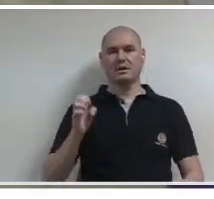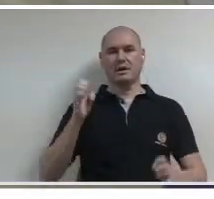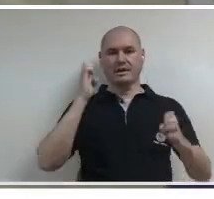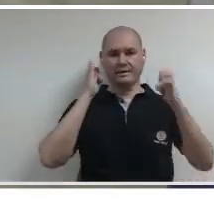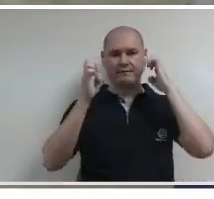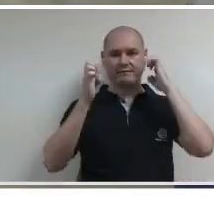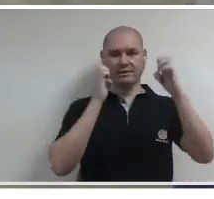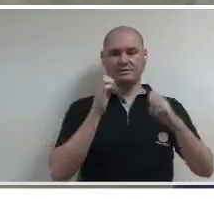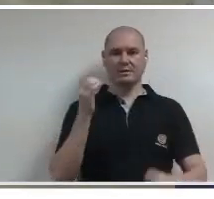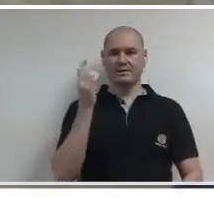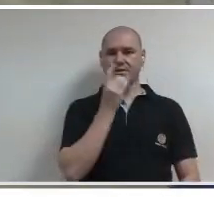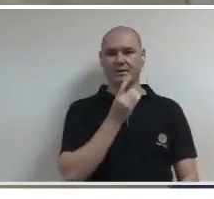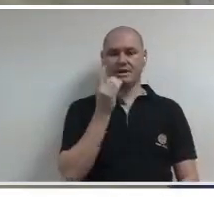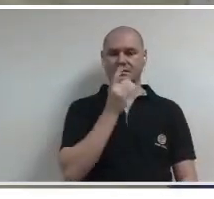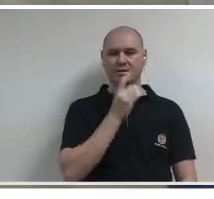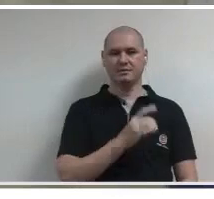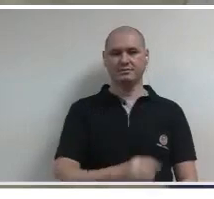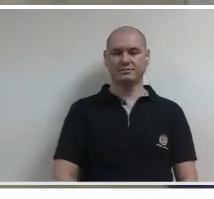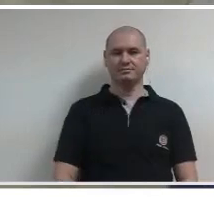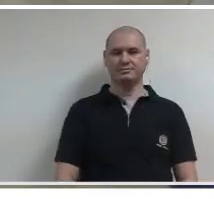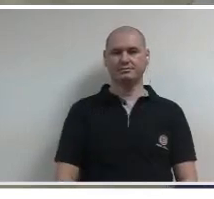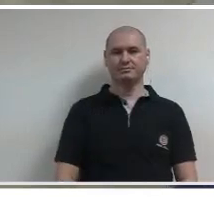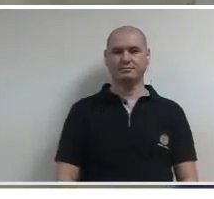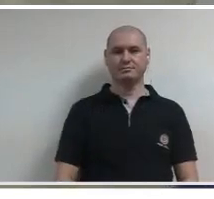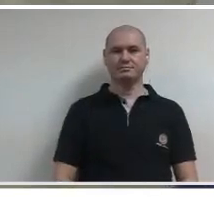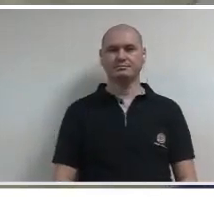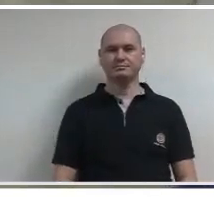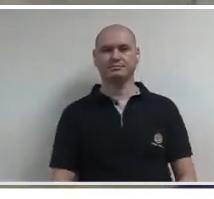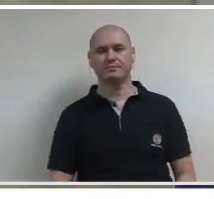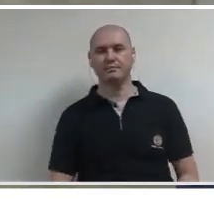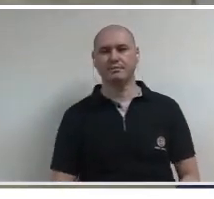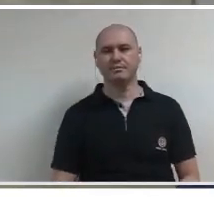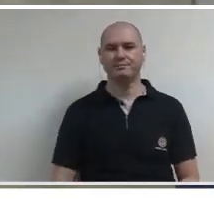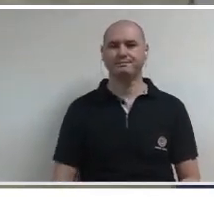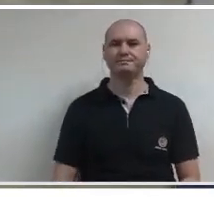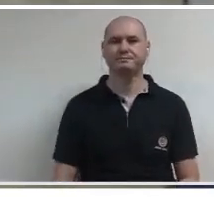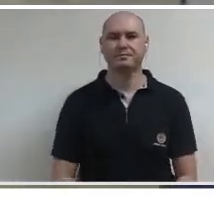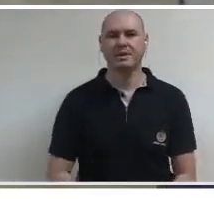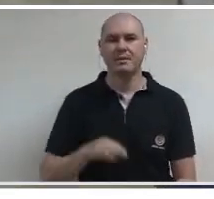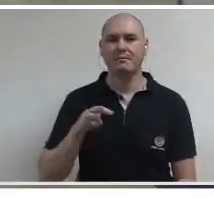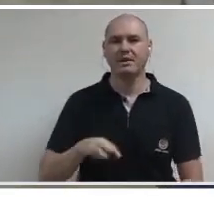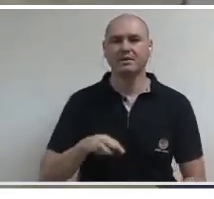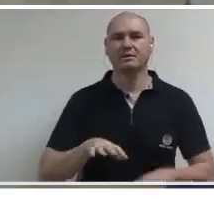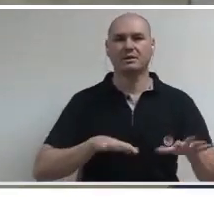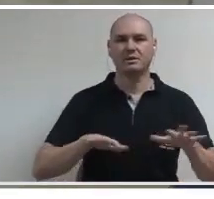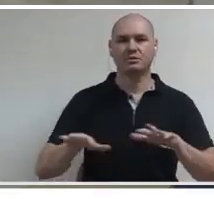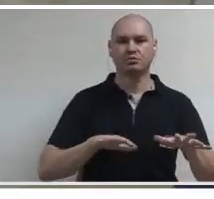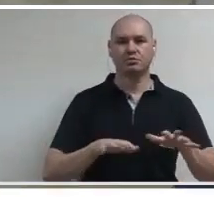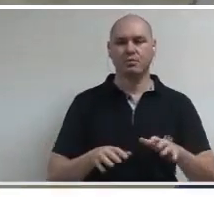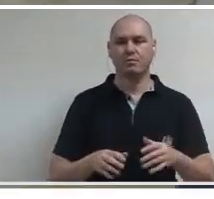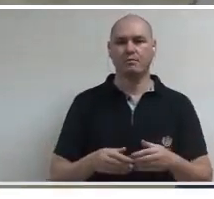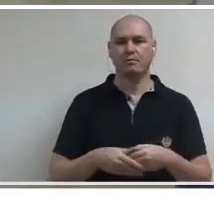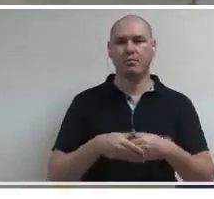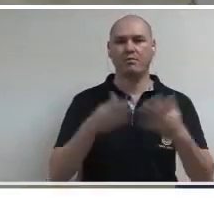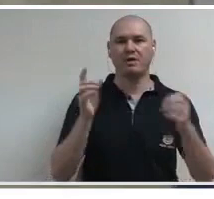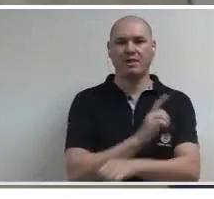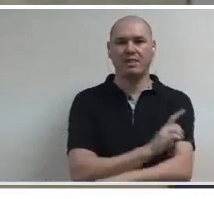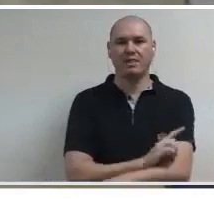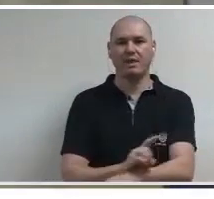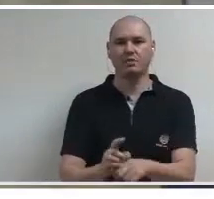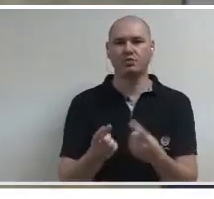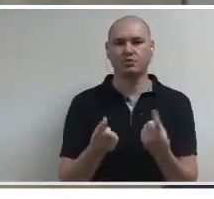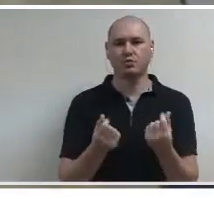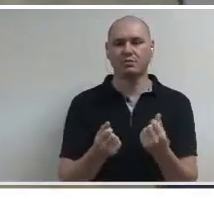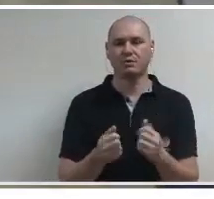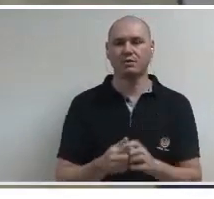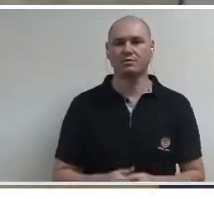A 4,16. Notariado, didáctica universitaria 4,50. Orco UPP y puntaje. Maestría en gestión pública,